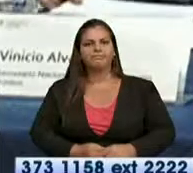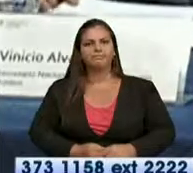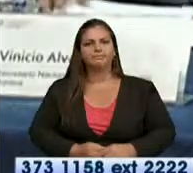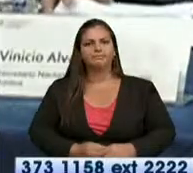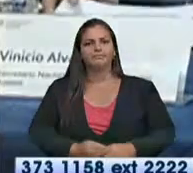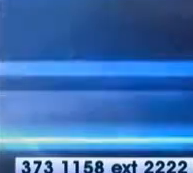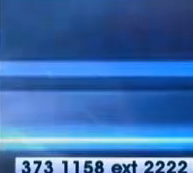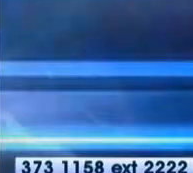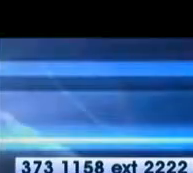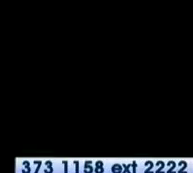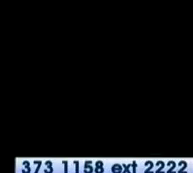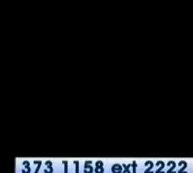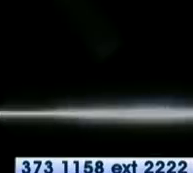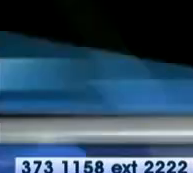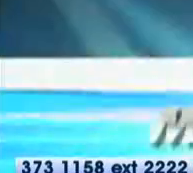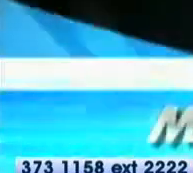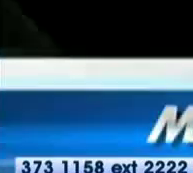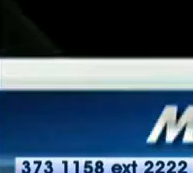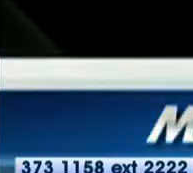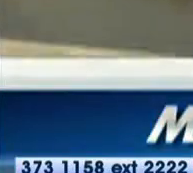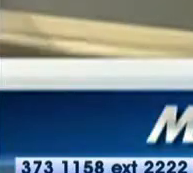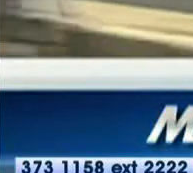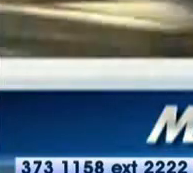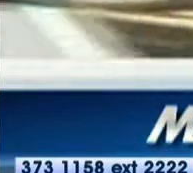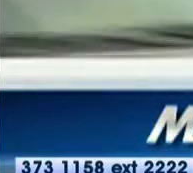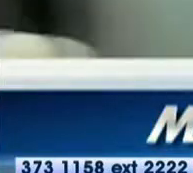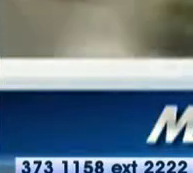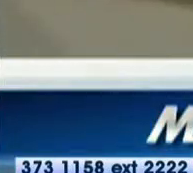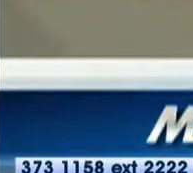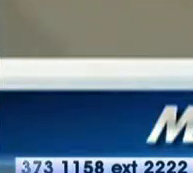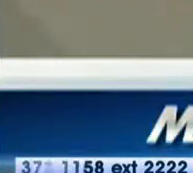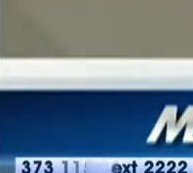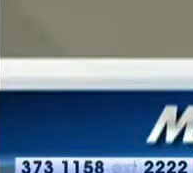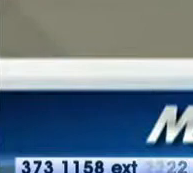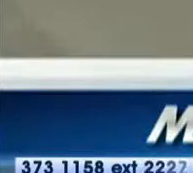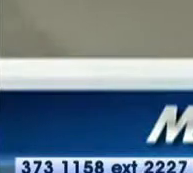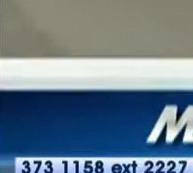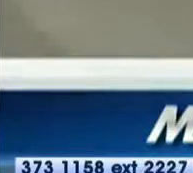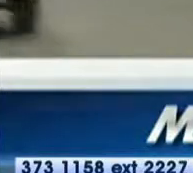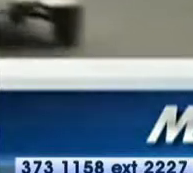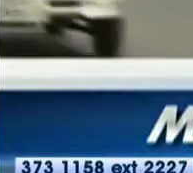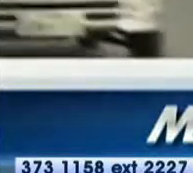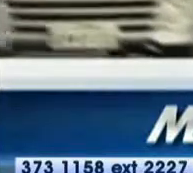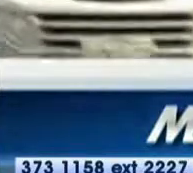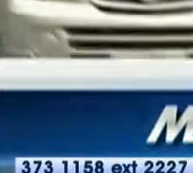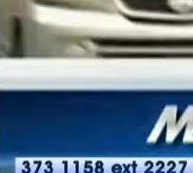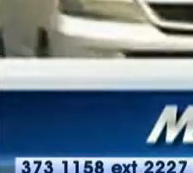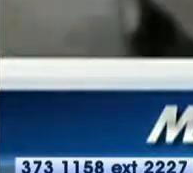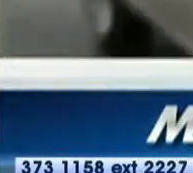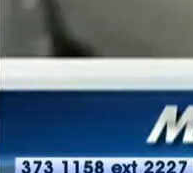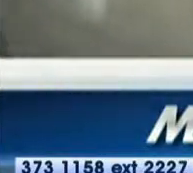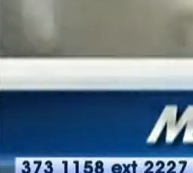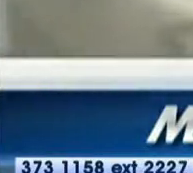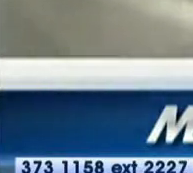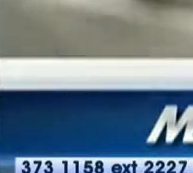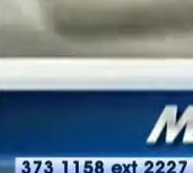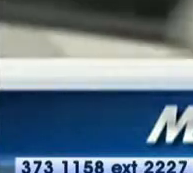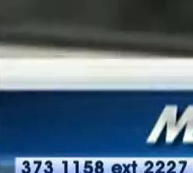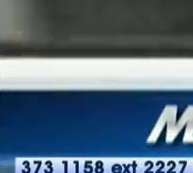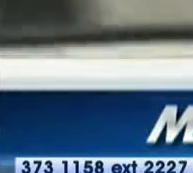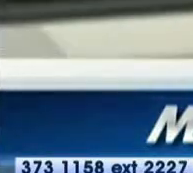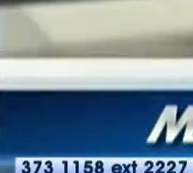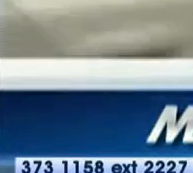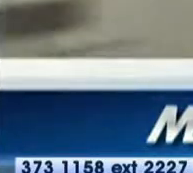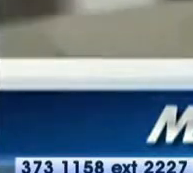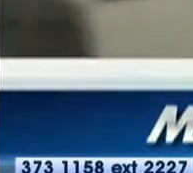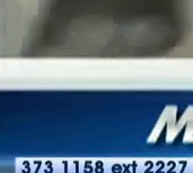Herrera. Y mañana, en nuestro informativo matinal, entérese.